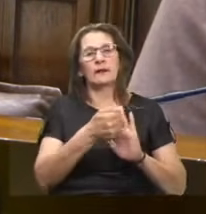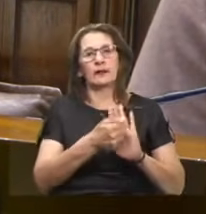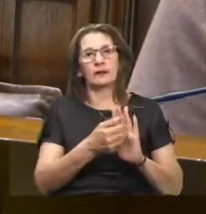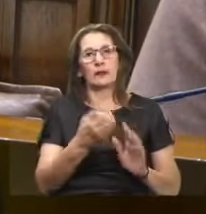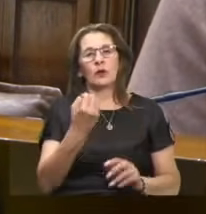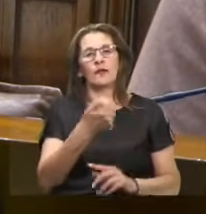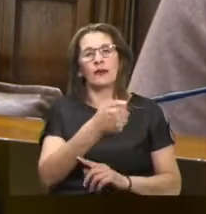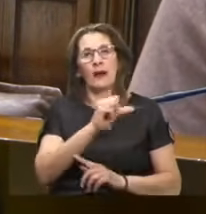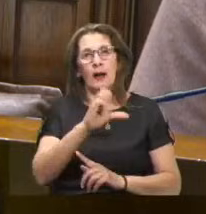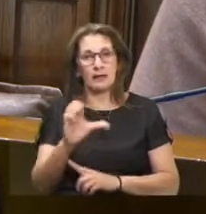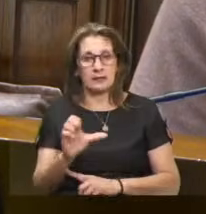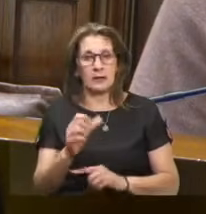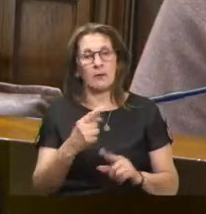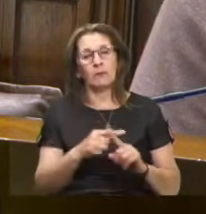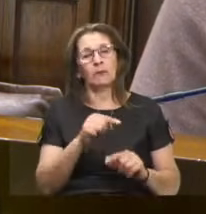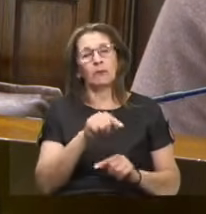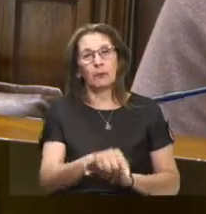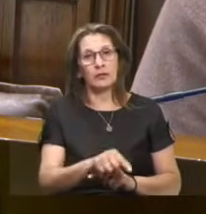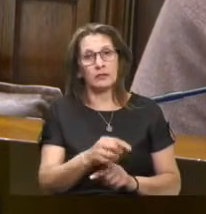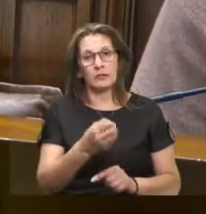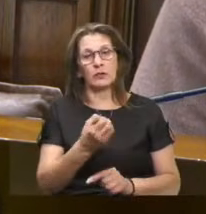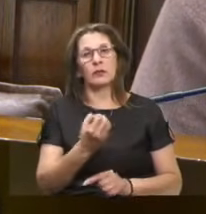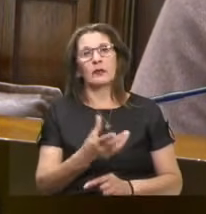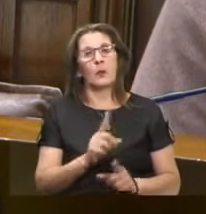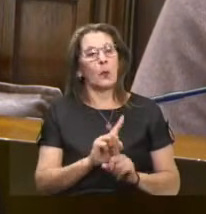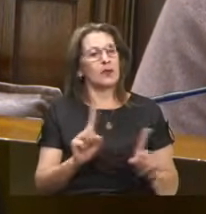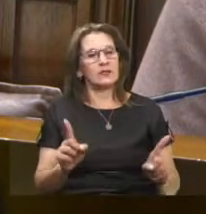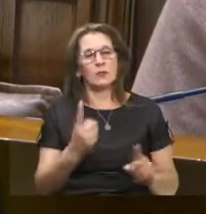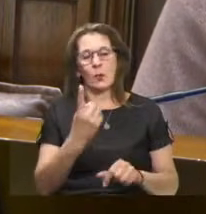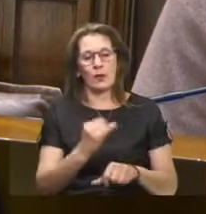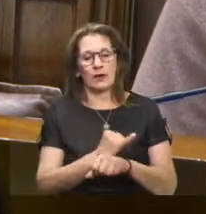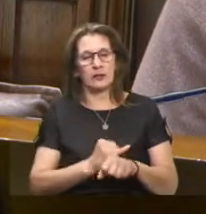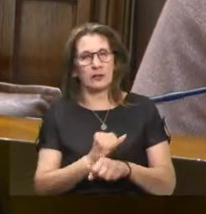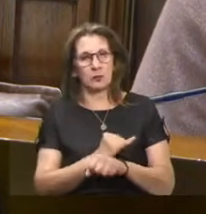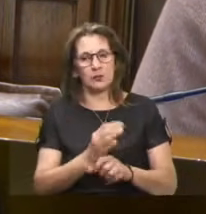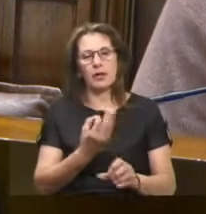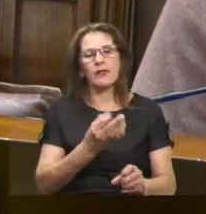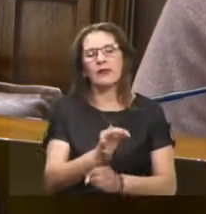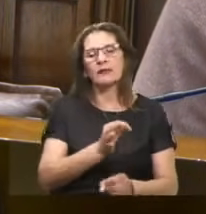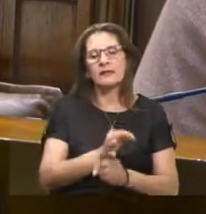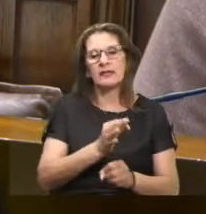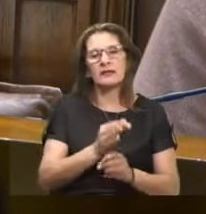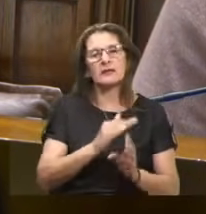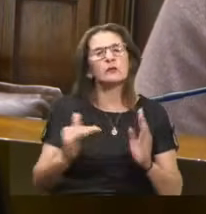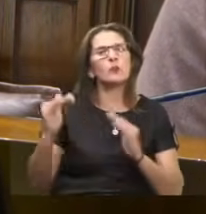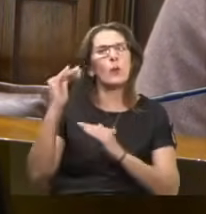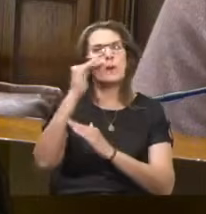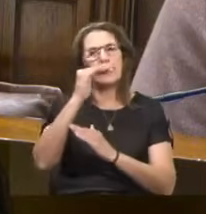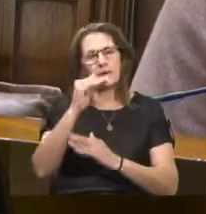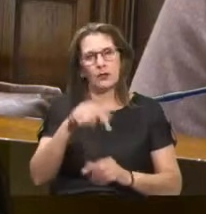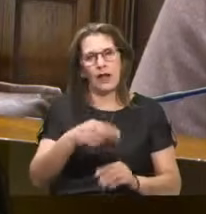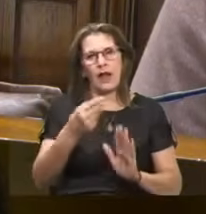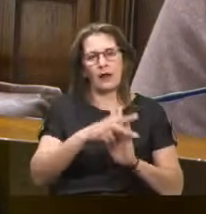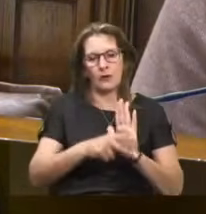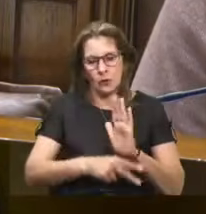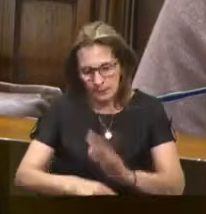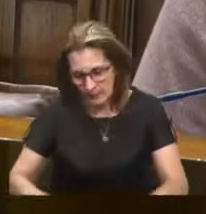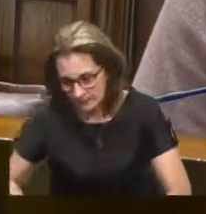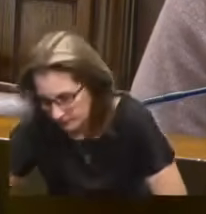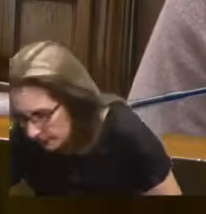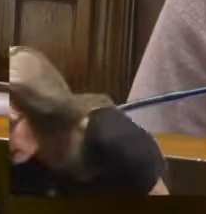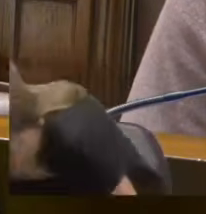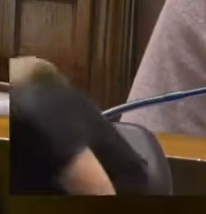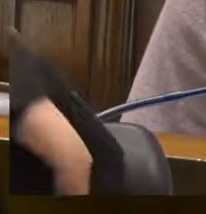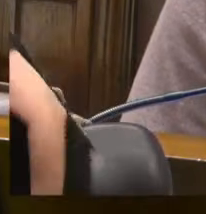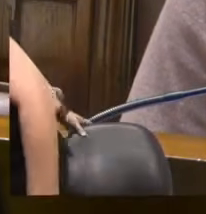ACE, en tanto que no se trata de una institución de enseñanza superior al tenor de la norma.